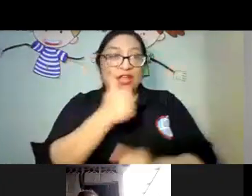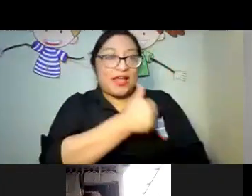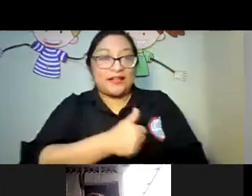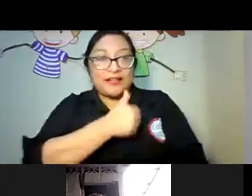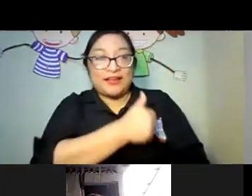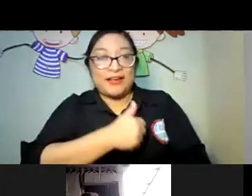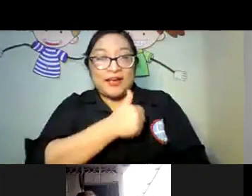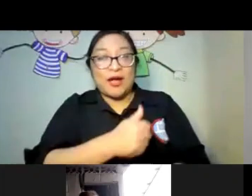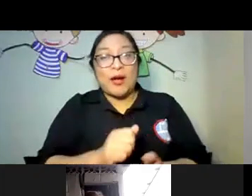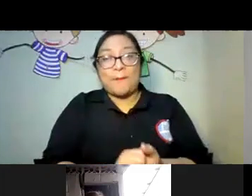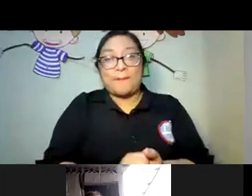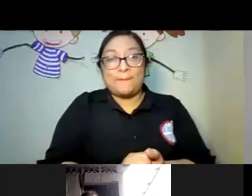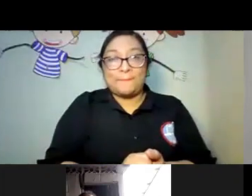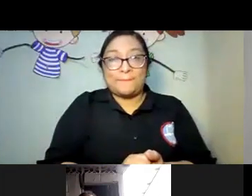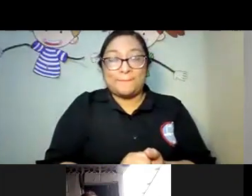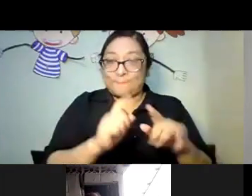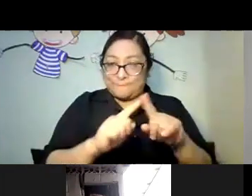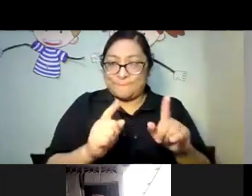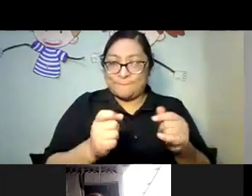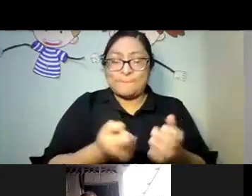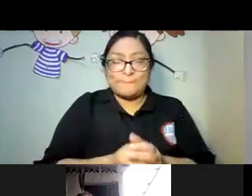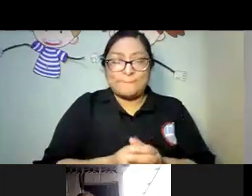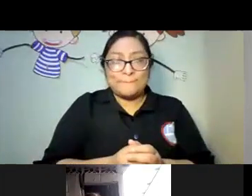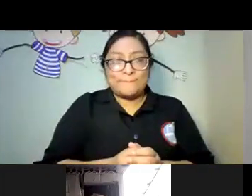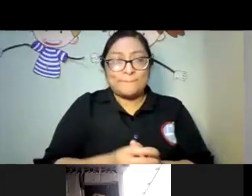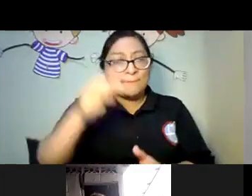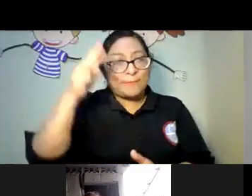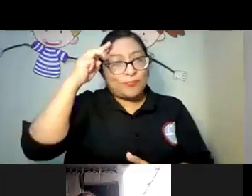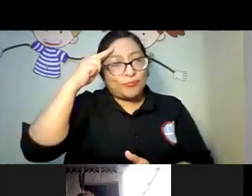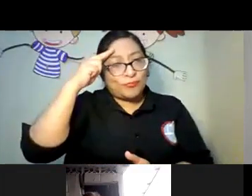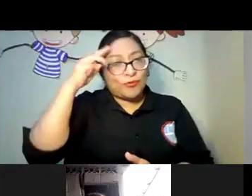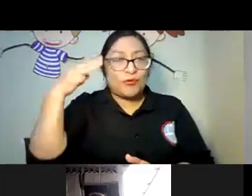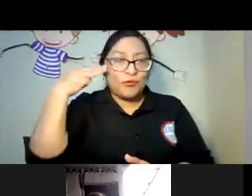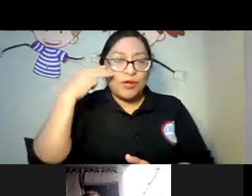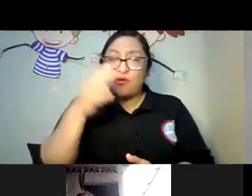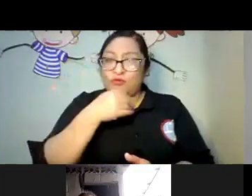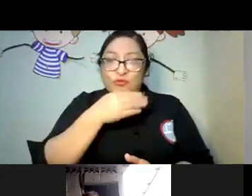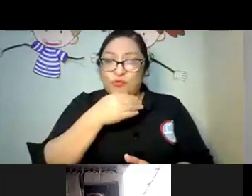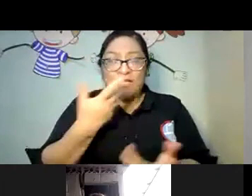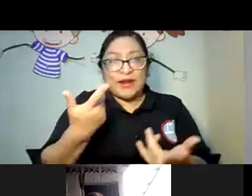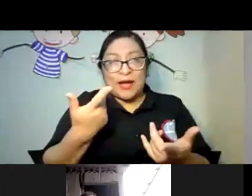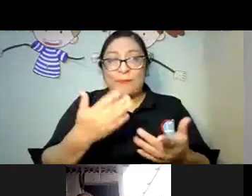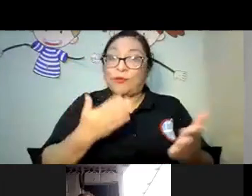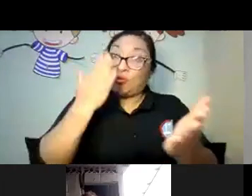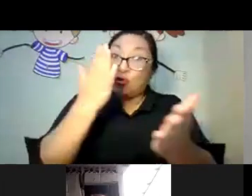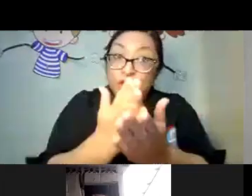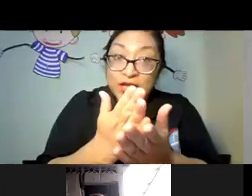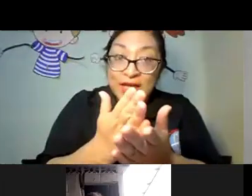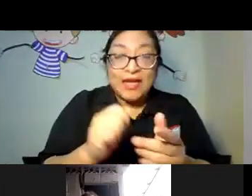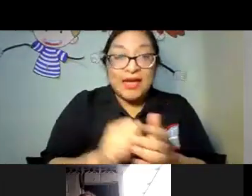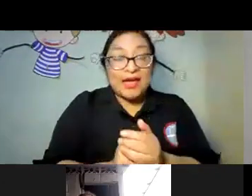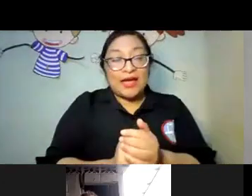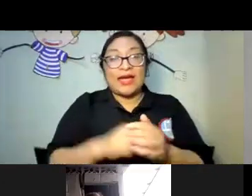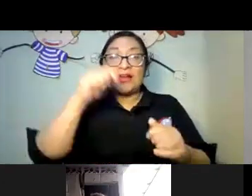pero ellos no lo hubieran podido realizar en esa época sin el apoyo que tuvieron de sus papás, por lo que